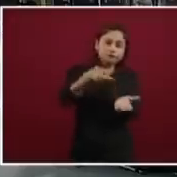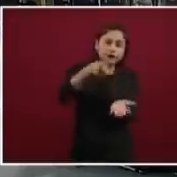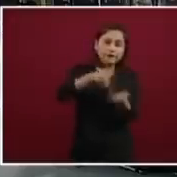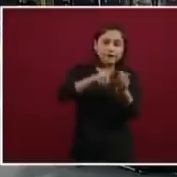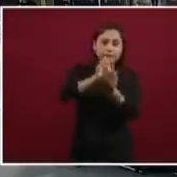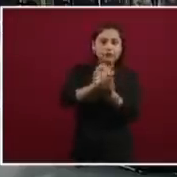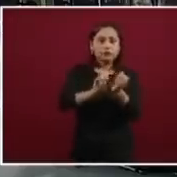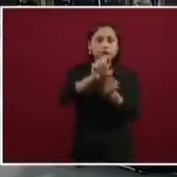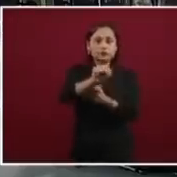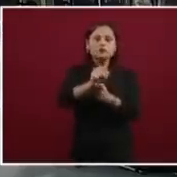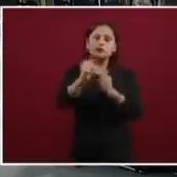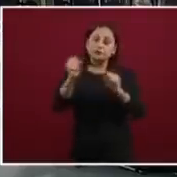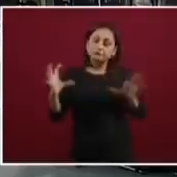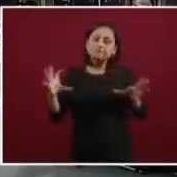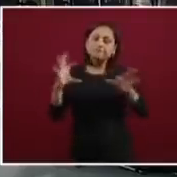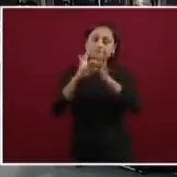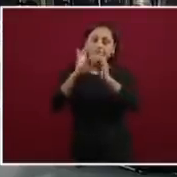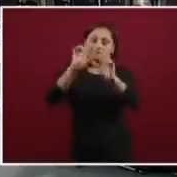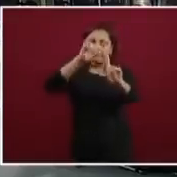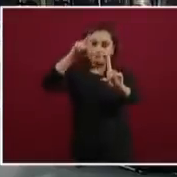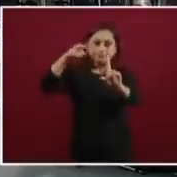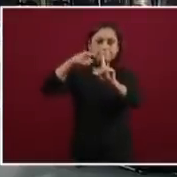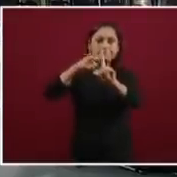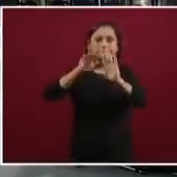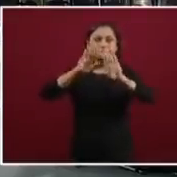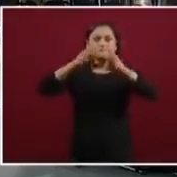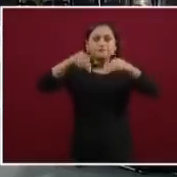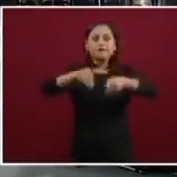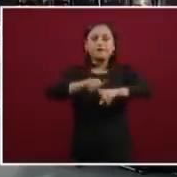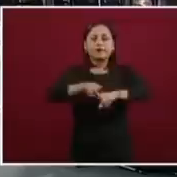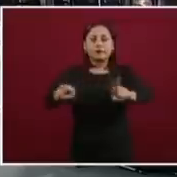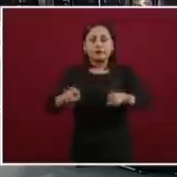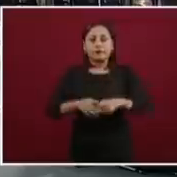establecer la guardia nacional a ver